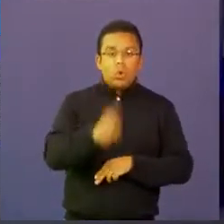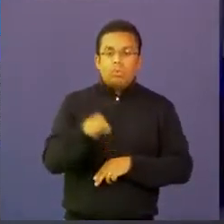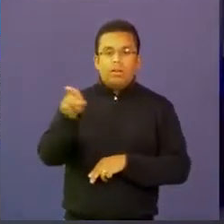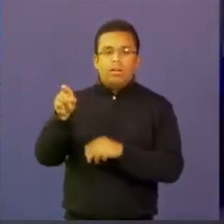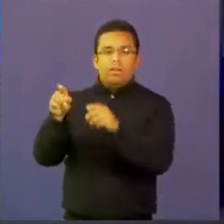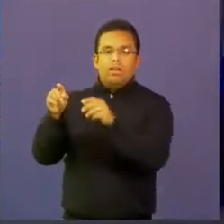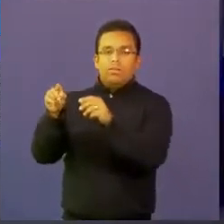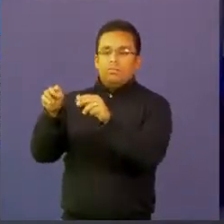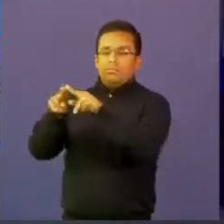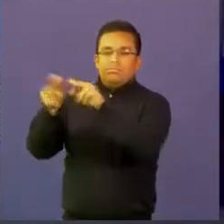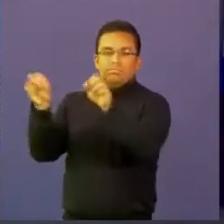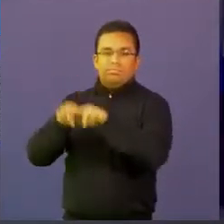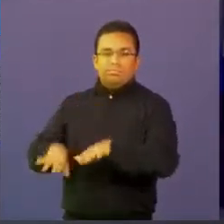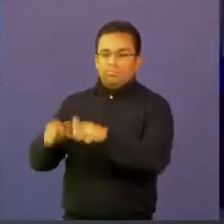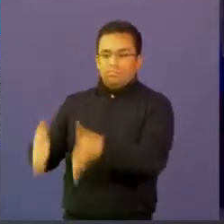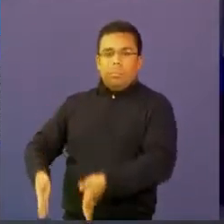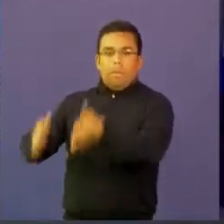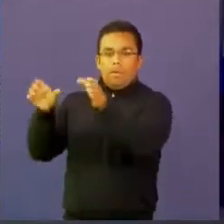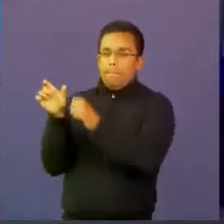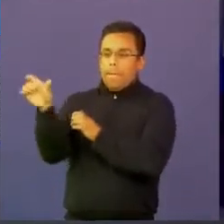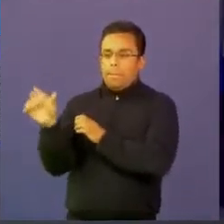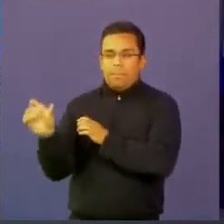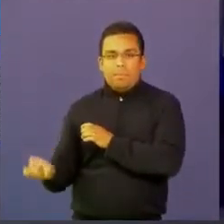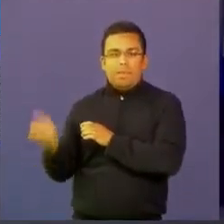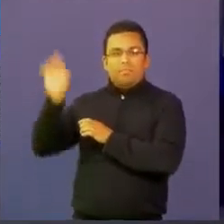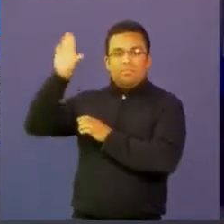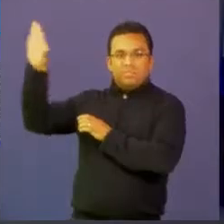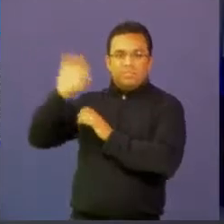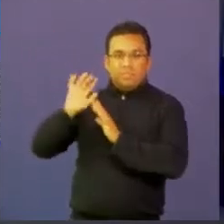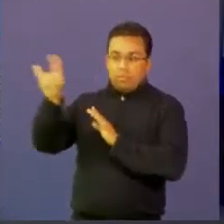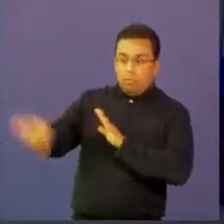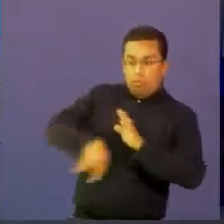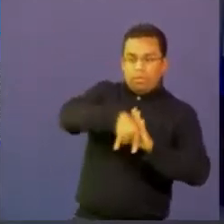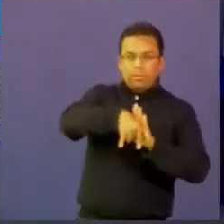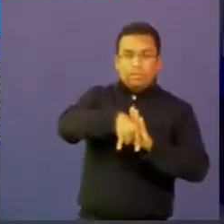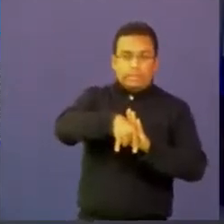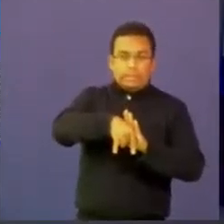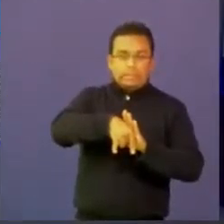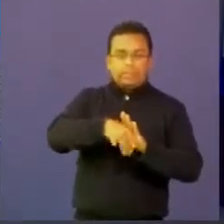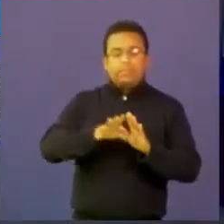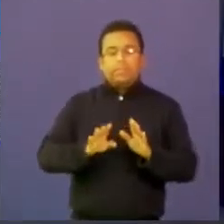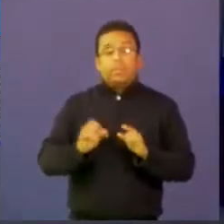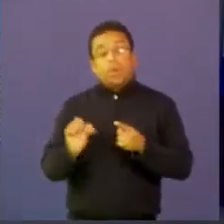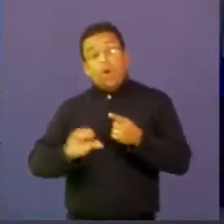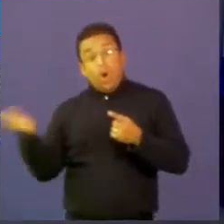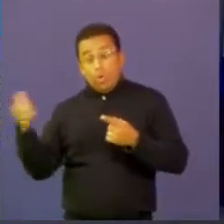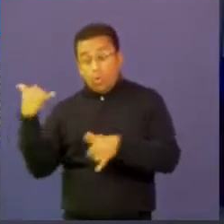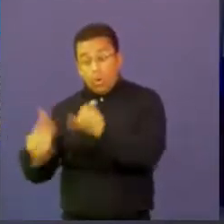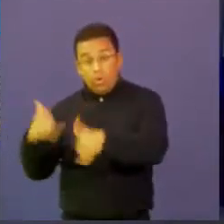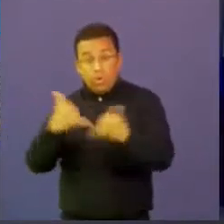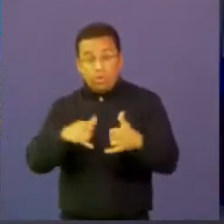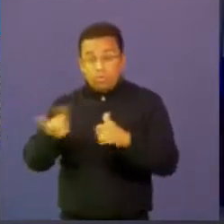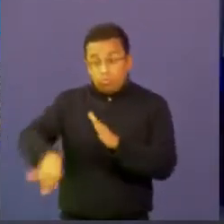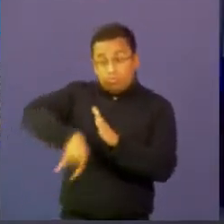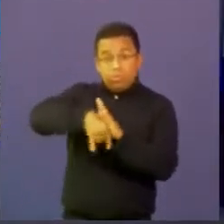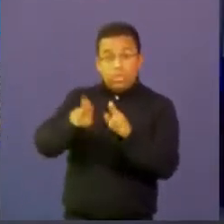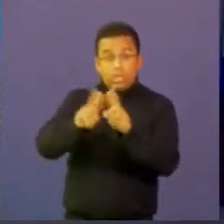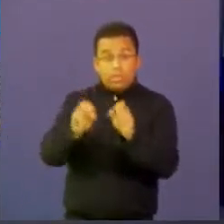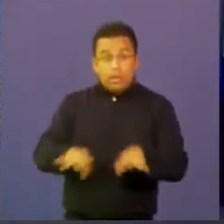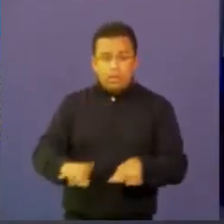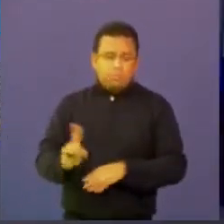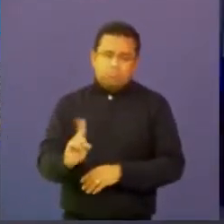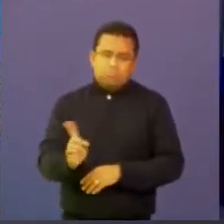hay muchos juegos y de hecho el juego en el salón de clase que no implican conexión a internet ahí hay un trabajo que